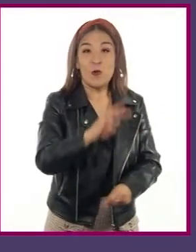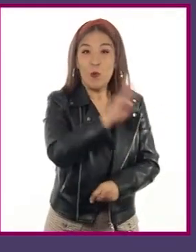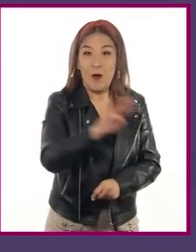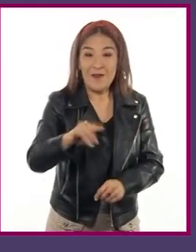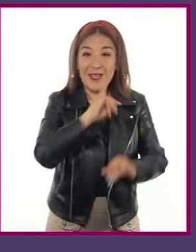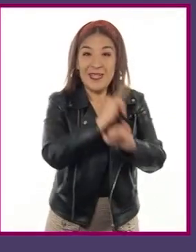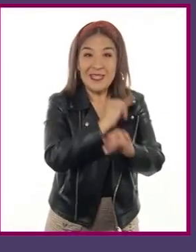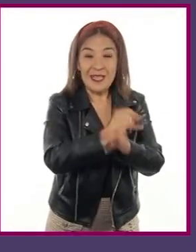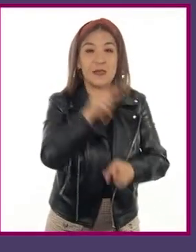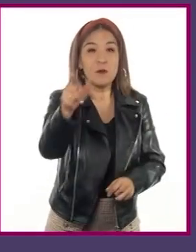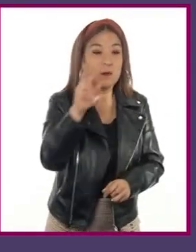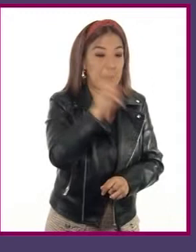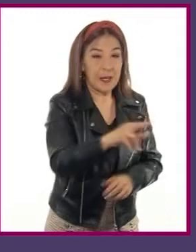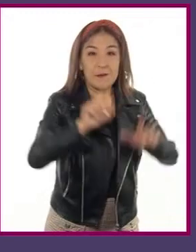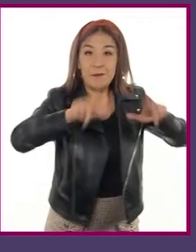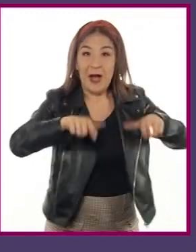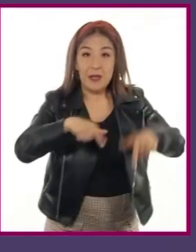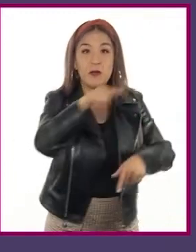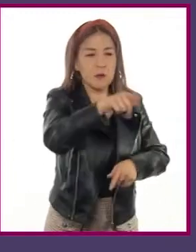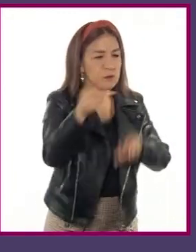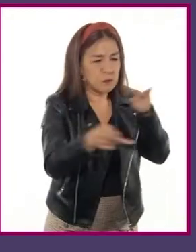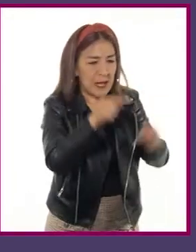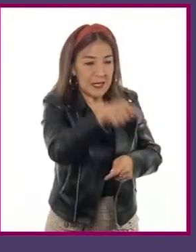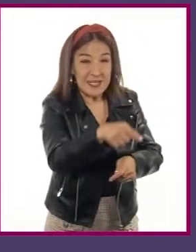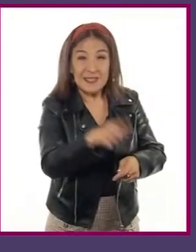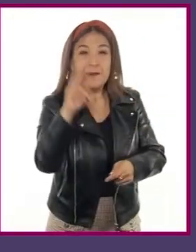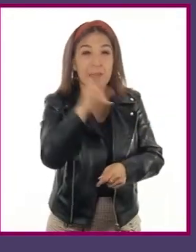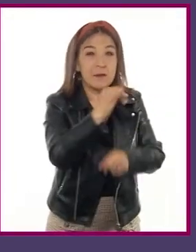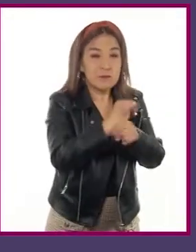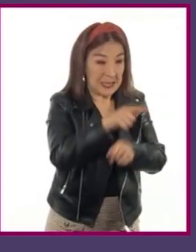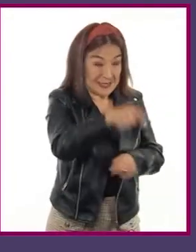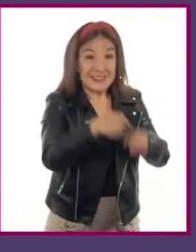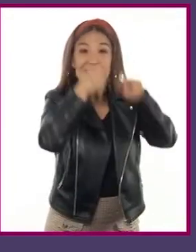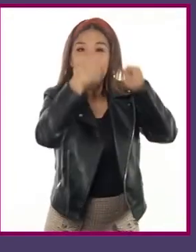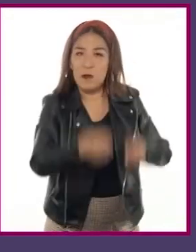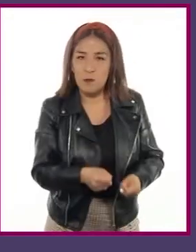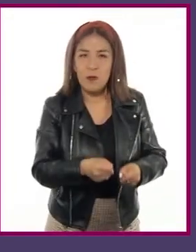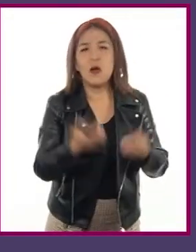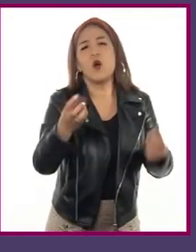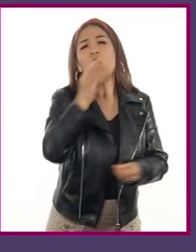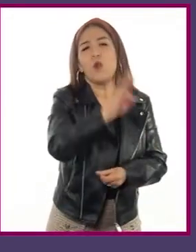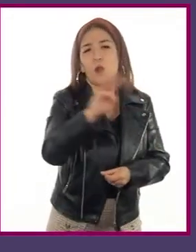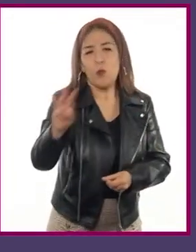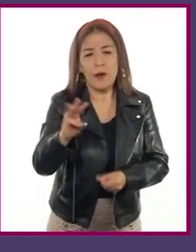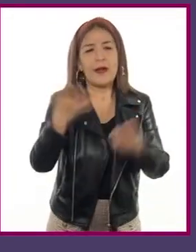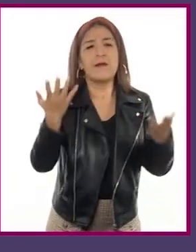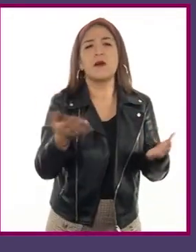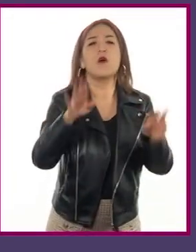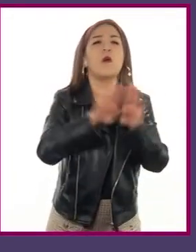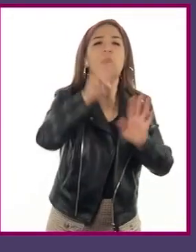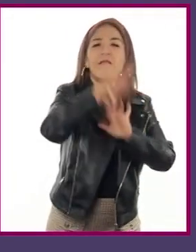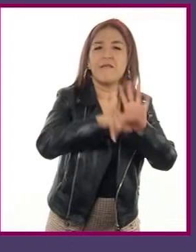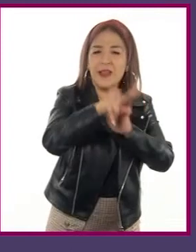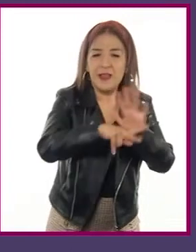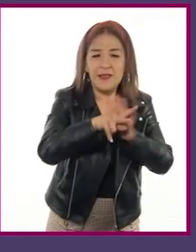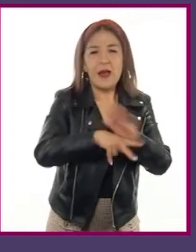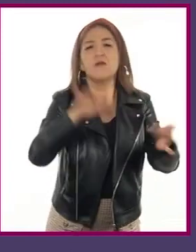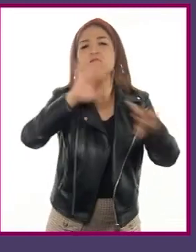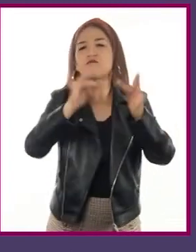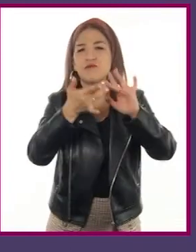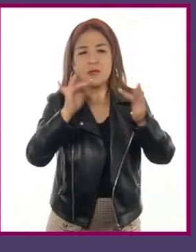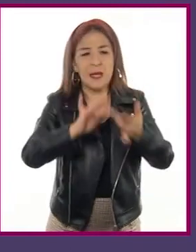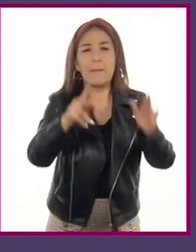que visitas para hacer consultas sean seguras. Ya sean buscadores web, plataformas de video, redes